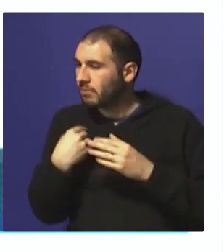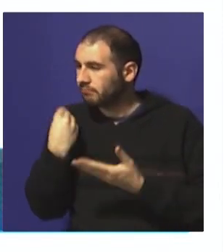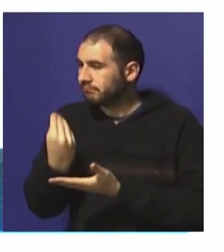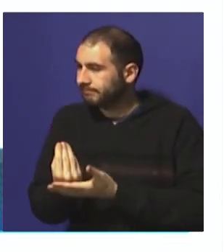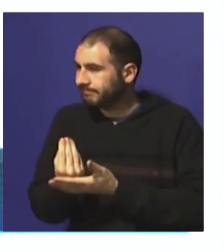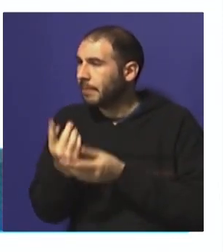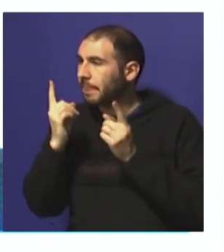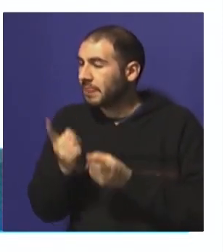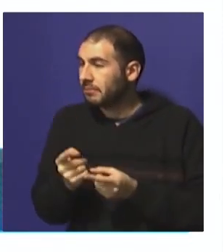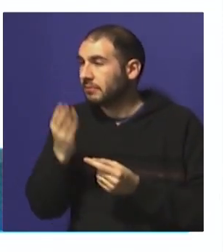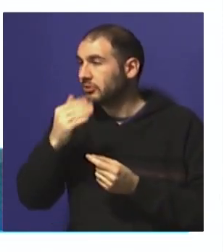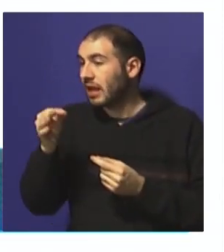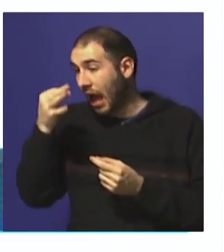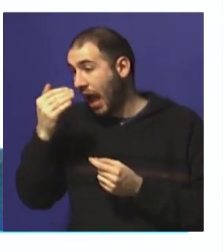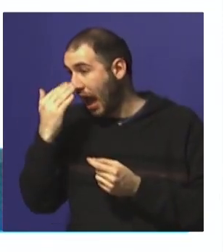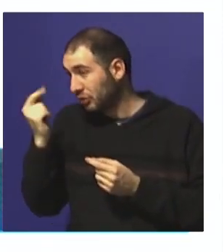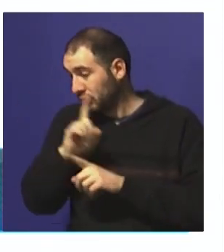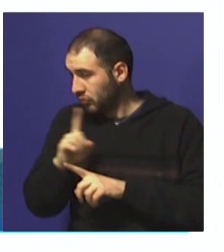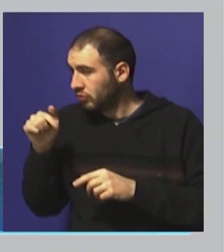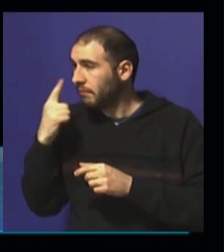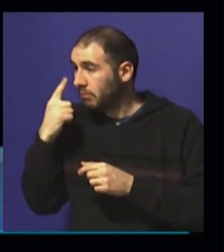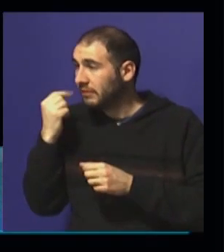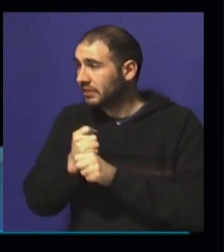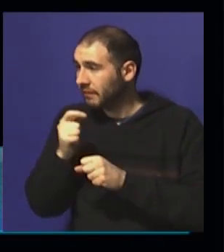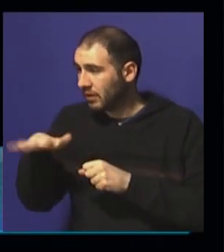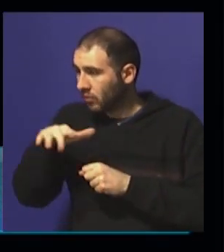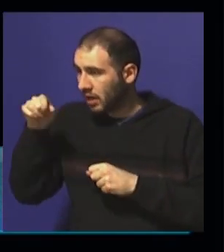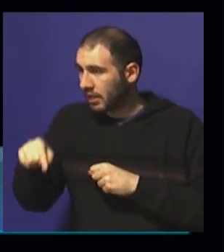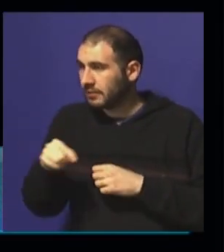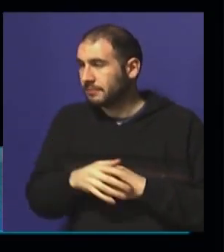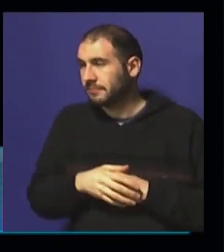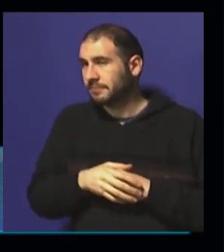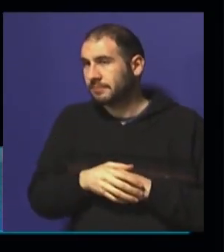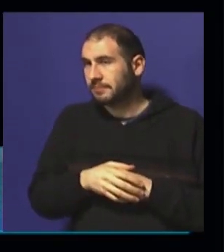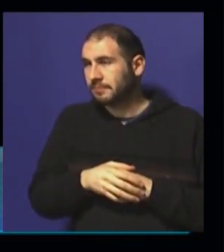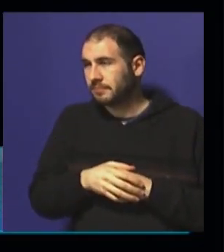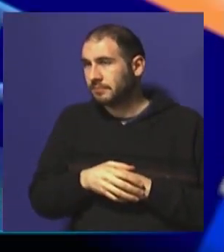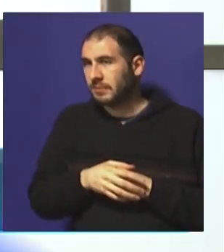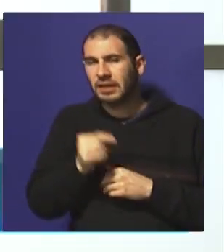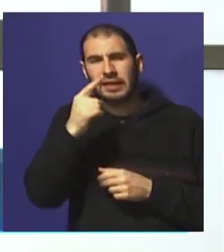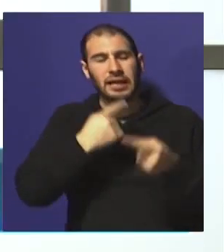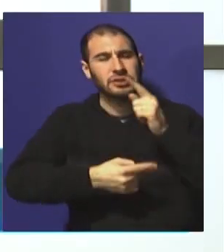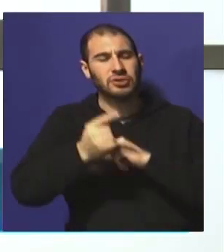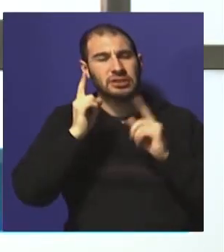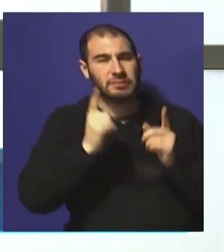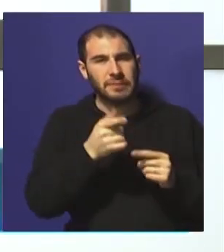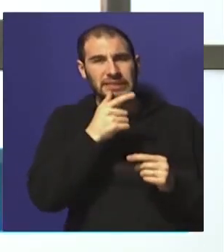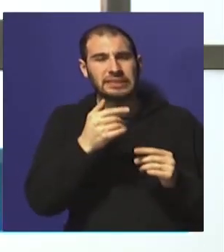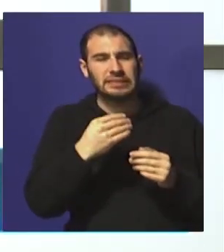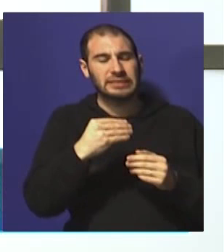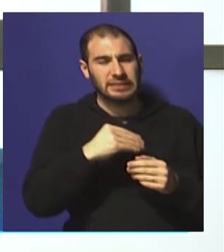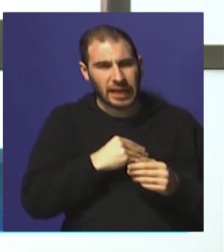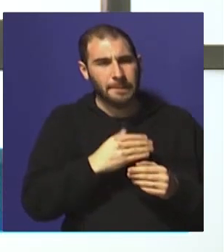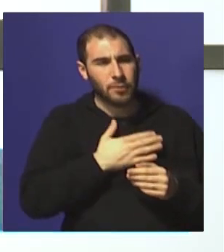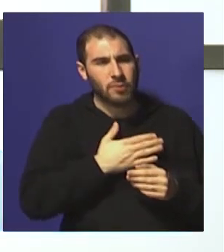presencia y los no actores que vivían y trabajaban en esa misma granja. Es una historia que también nos toca muy de cerca a